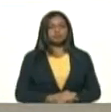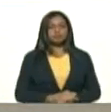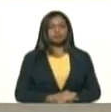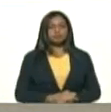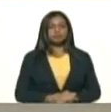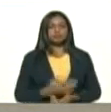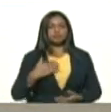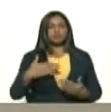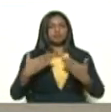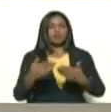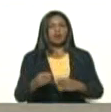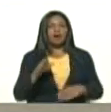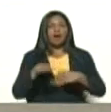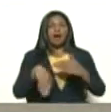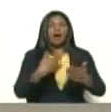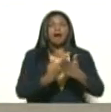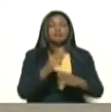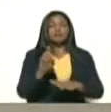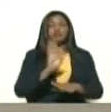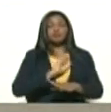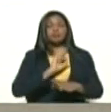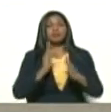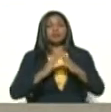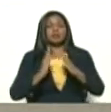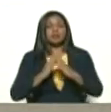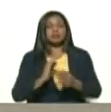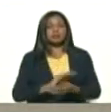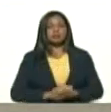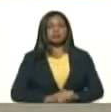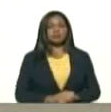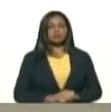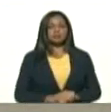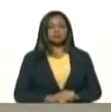Lo llevaremos hasta su casa, a todos los vamos a llevar hasta su casa.